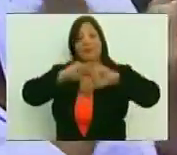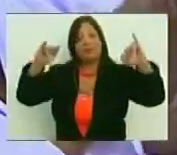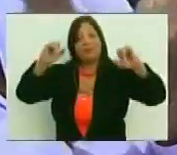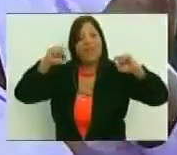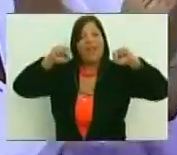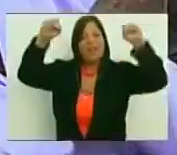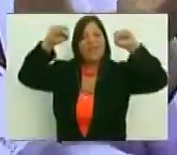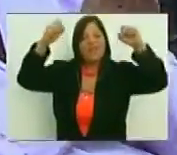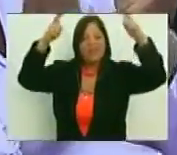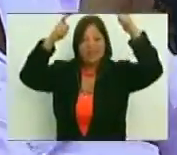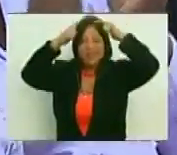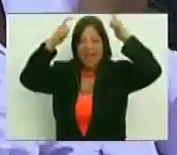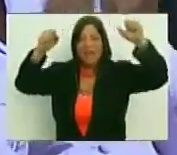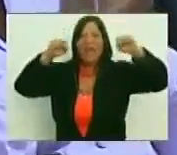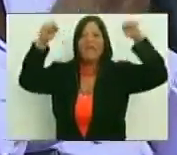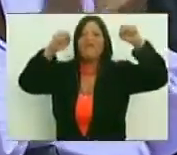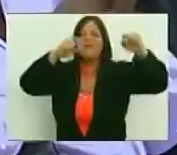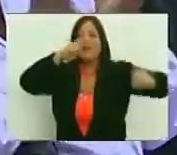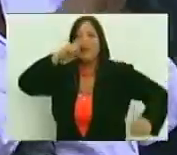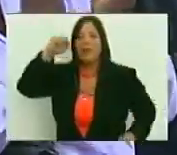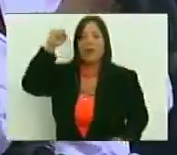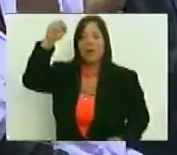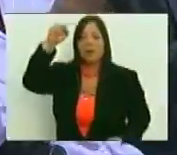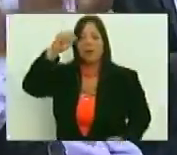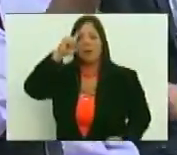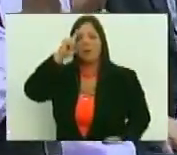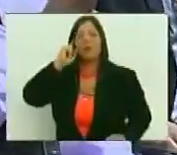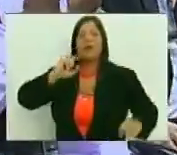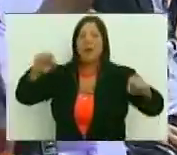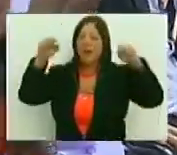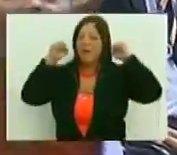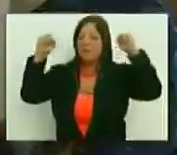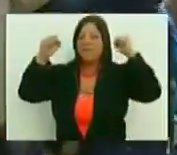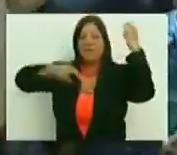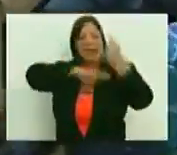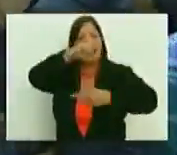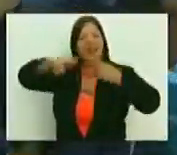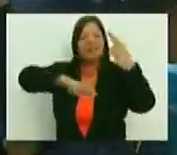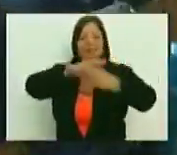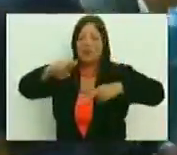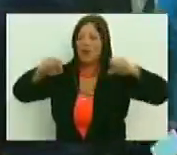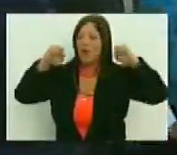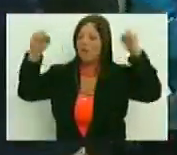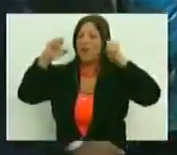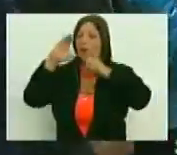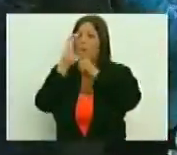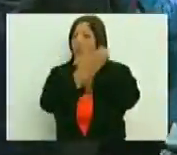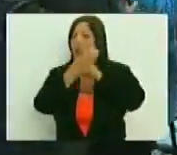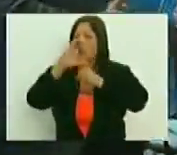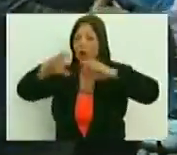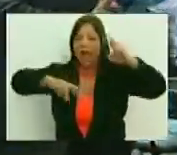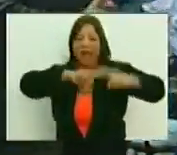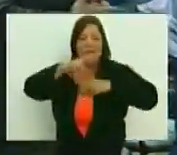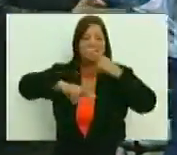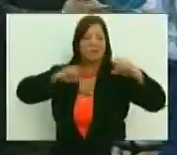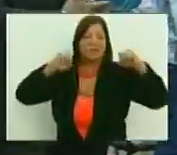¡Viva Chávez! ¡Viva Maduro! ¡Viva la revolución cultural!